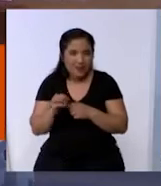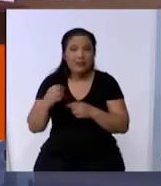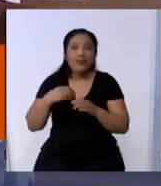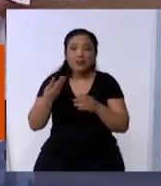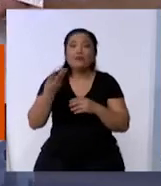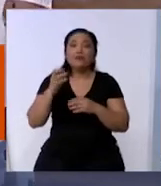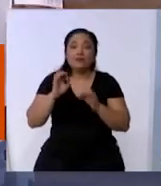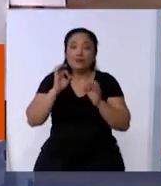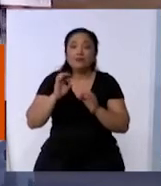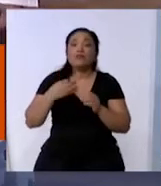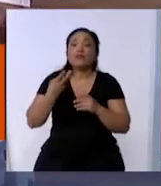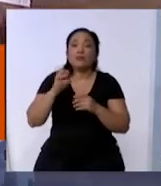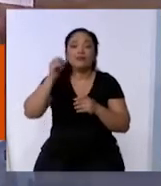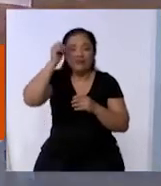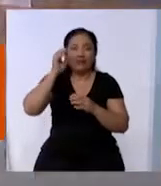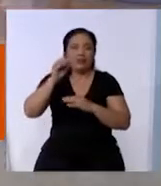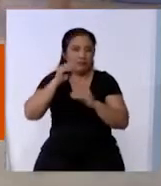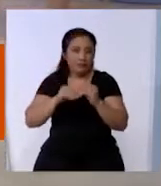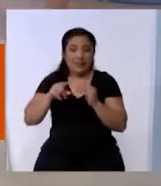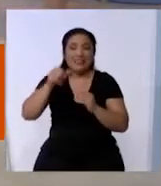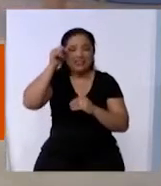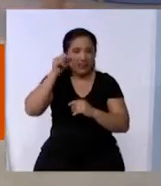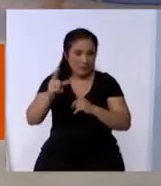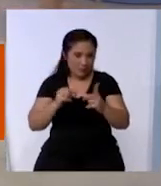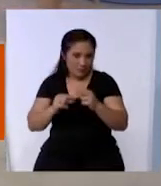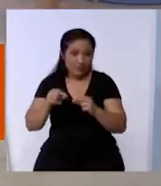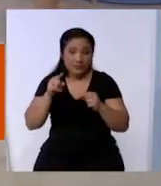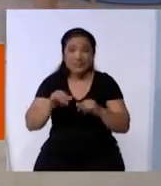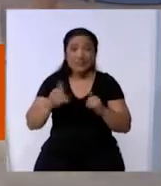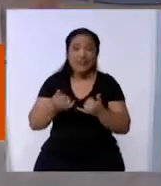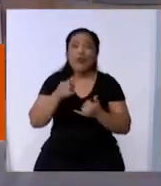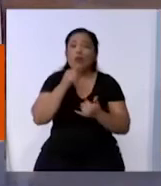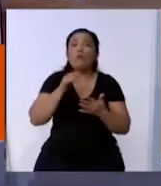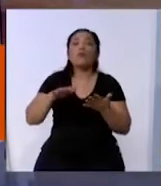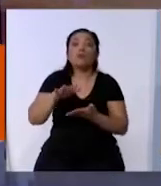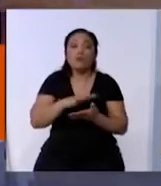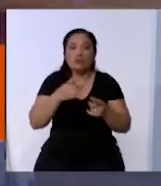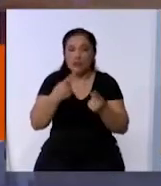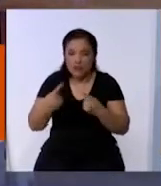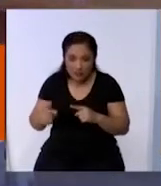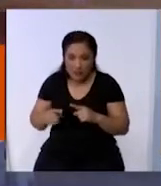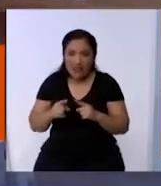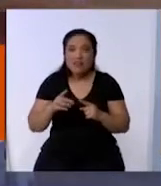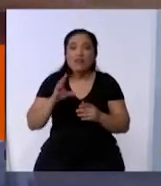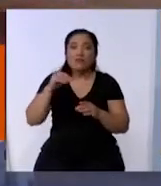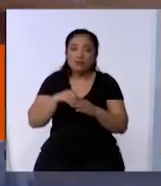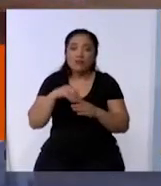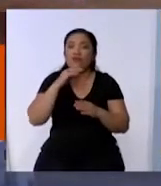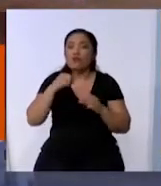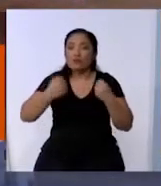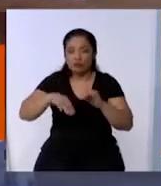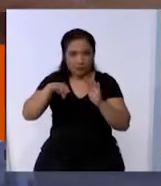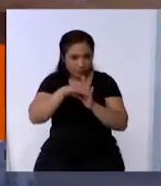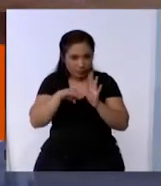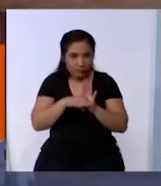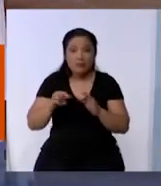en 4 amperes. Esa es la intensidad. De esta manera vamos a resolver los problemas. Ahora viene una serie de actividades que nos